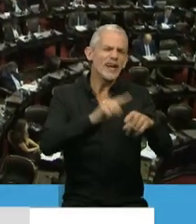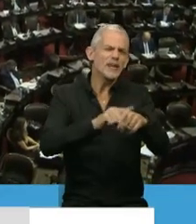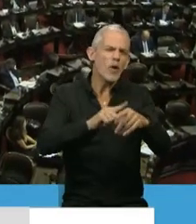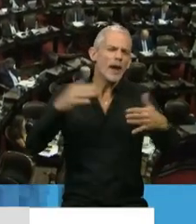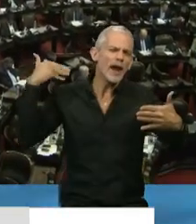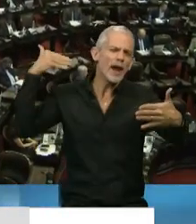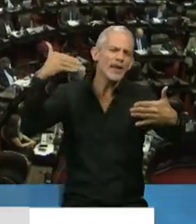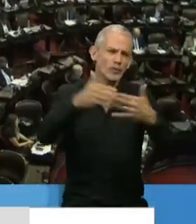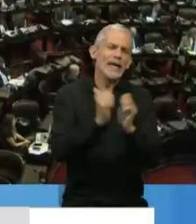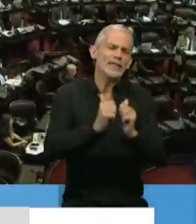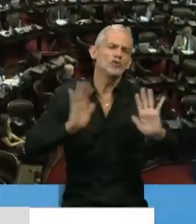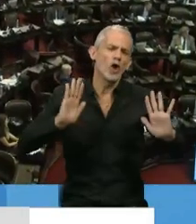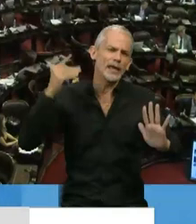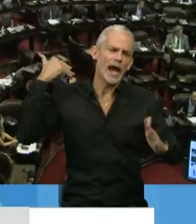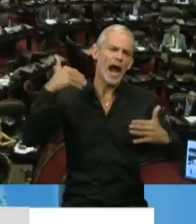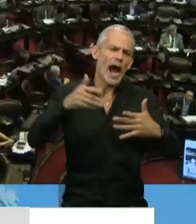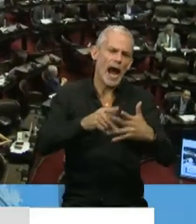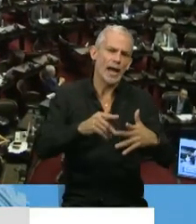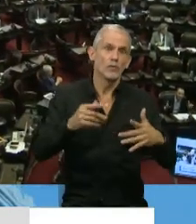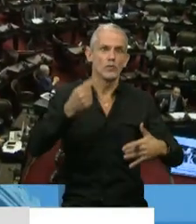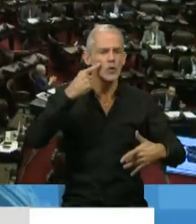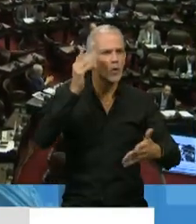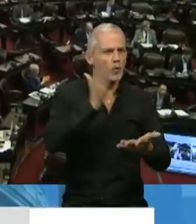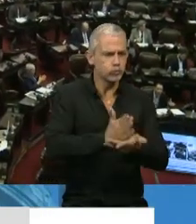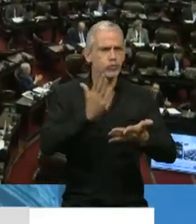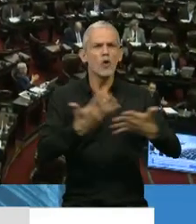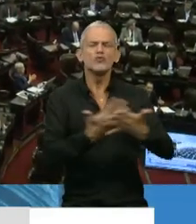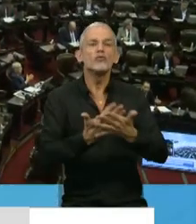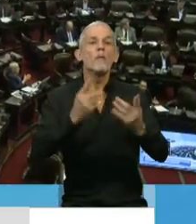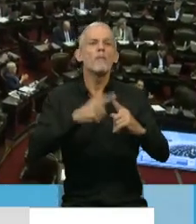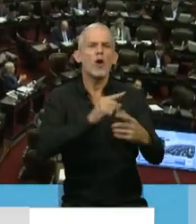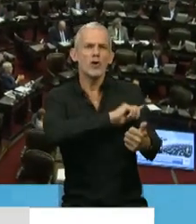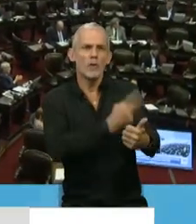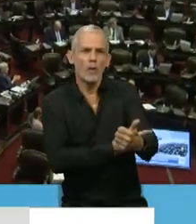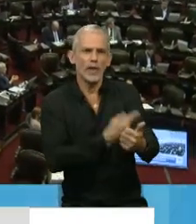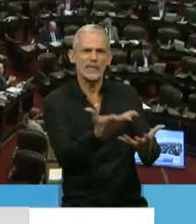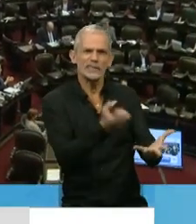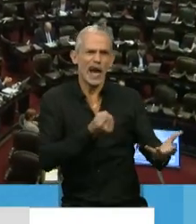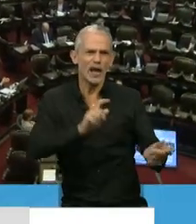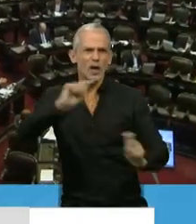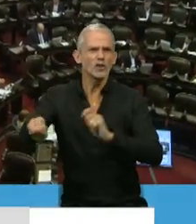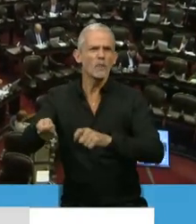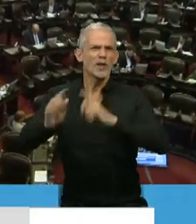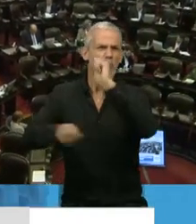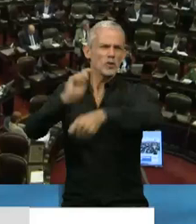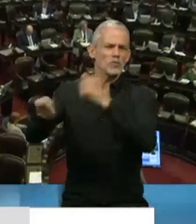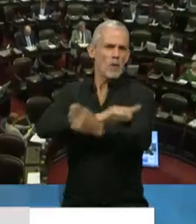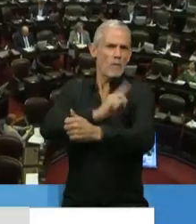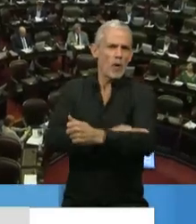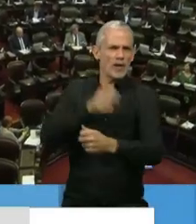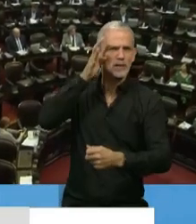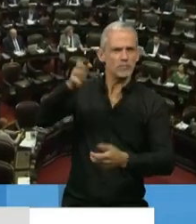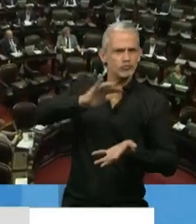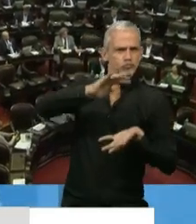historia, presidente, hemos pagado muy caro los plenos poderes y las delegación de facultades que